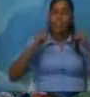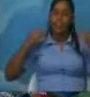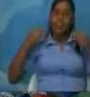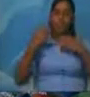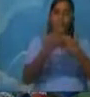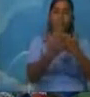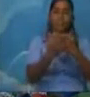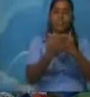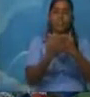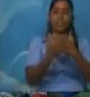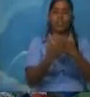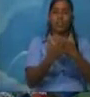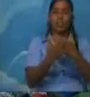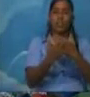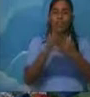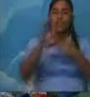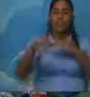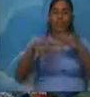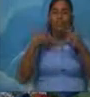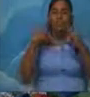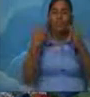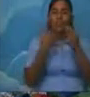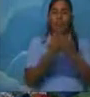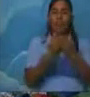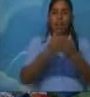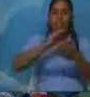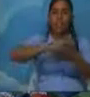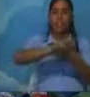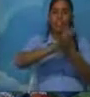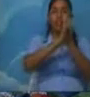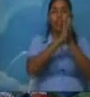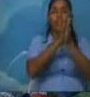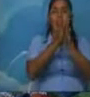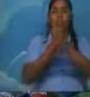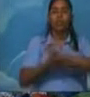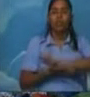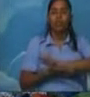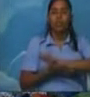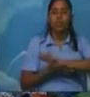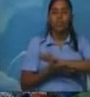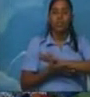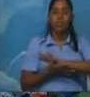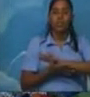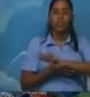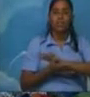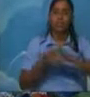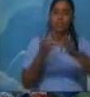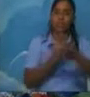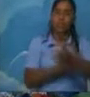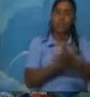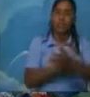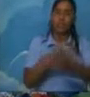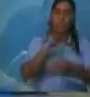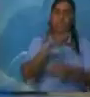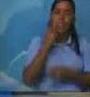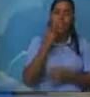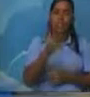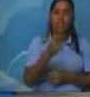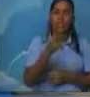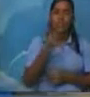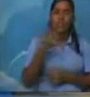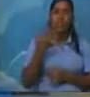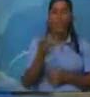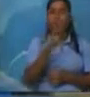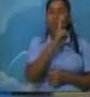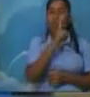nadie te hará frente hasta que los destruyas hasta que los destruyas hermano le está diciendo que el